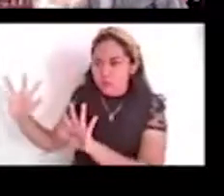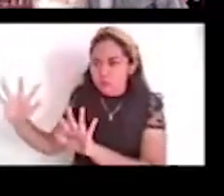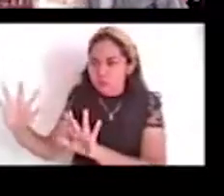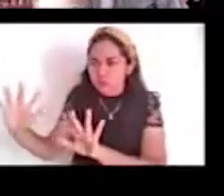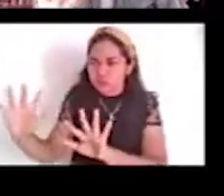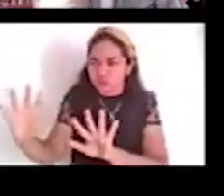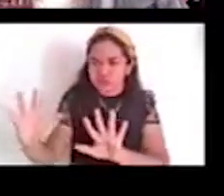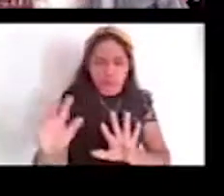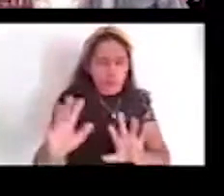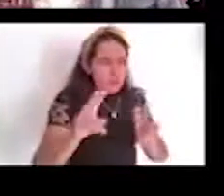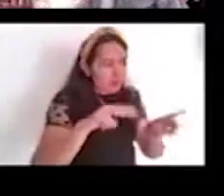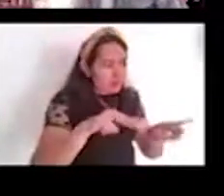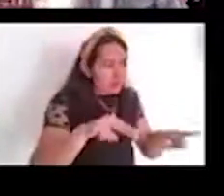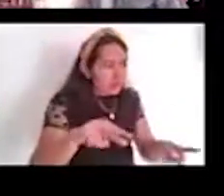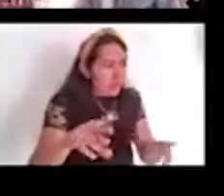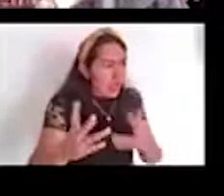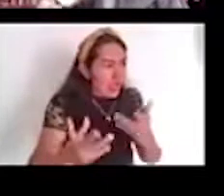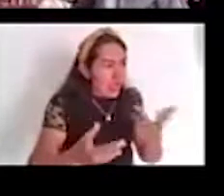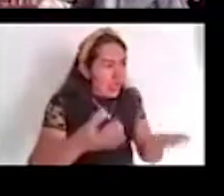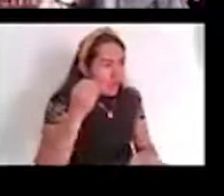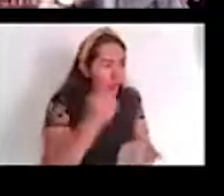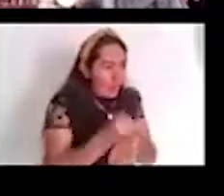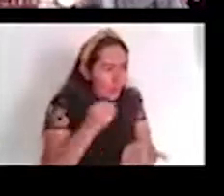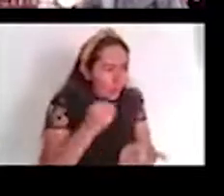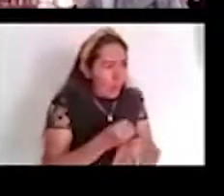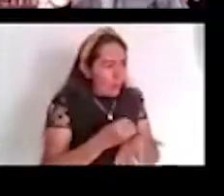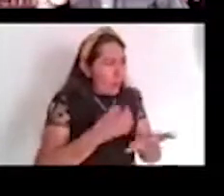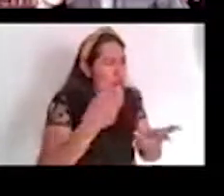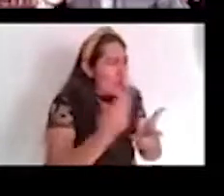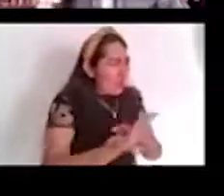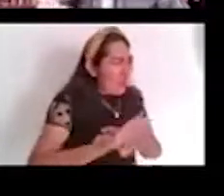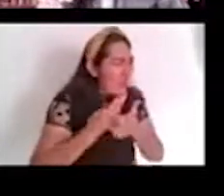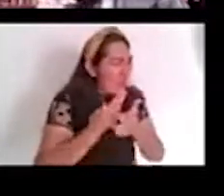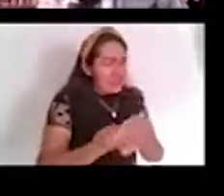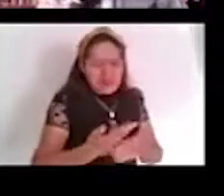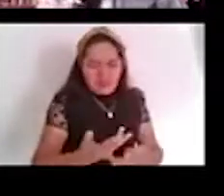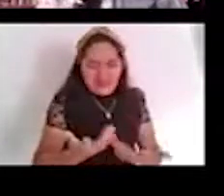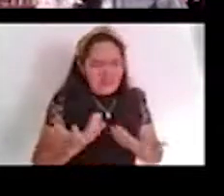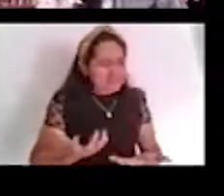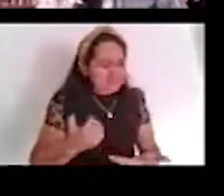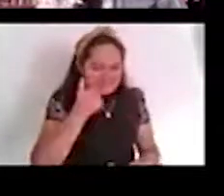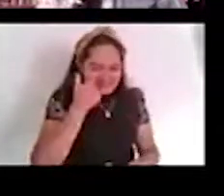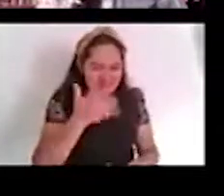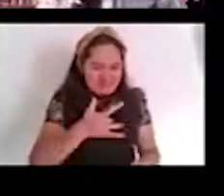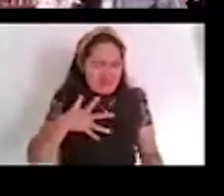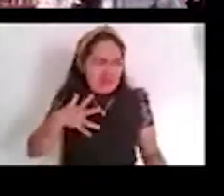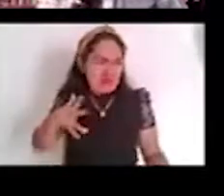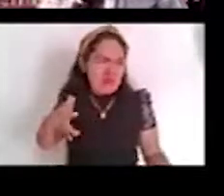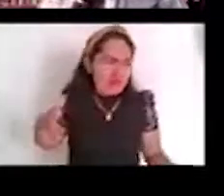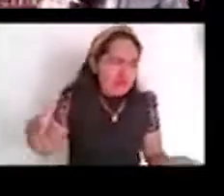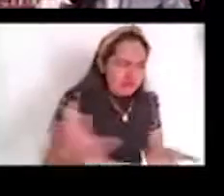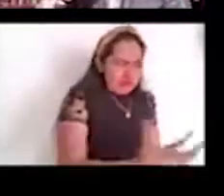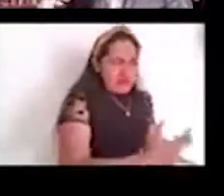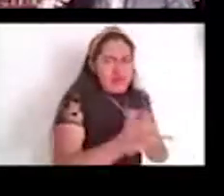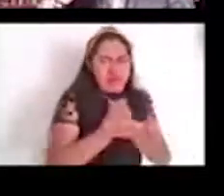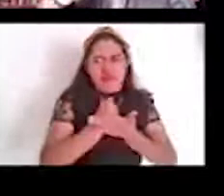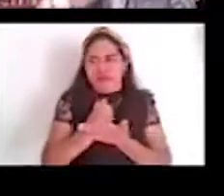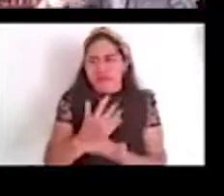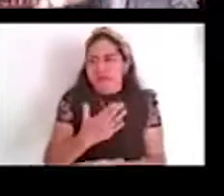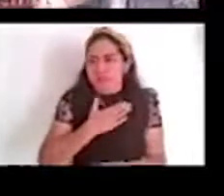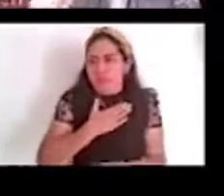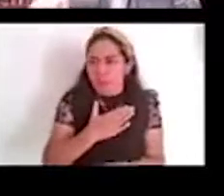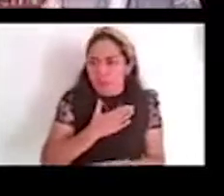avaricia del oro, del que tanto se hablaba en las historias de